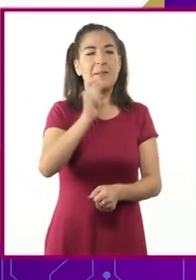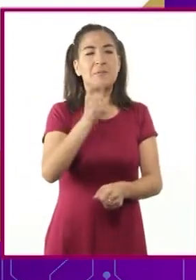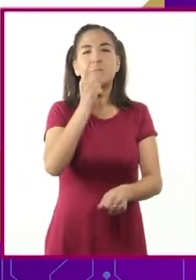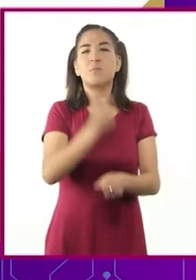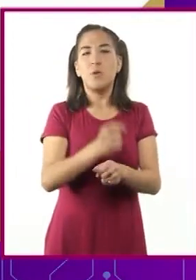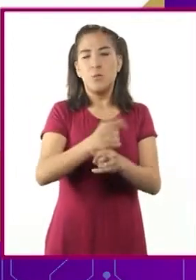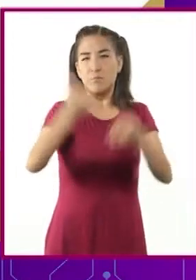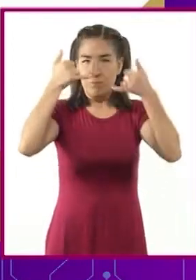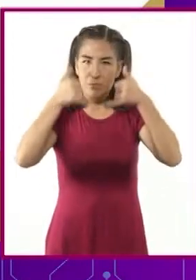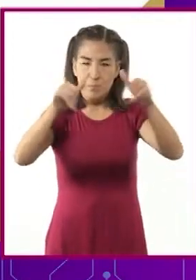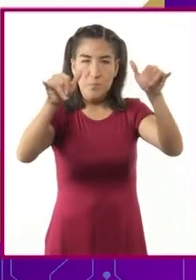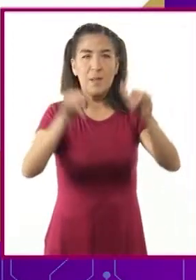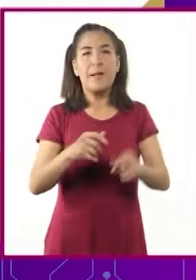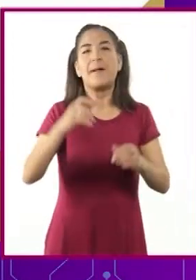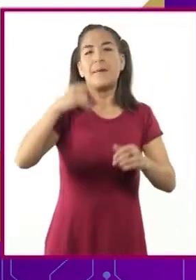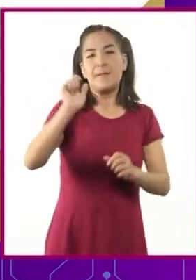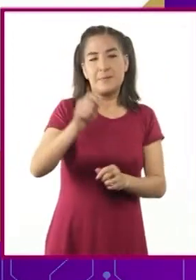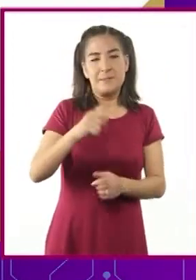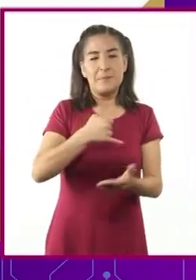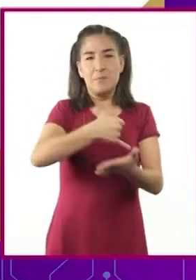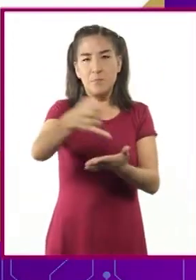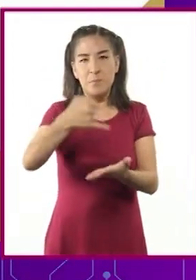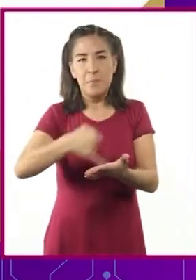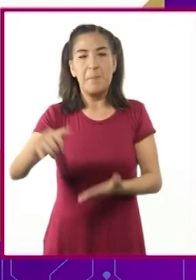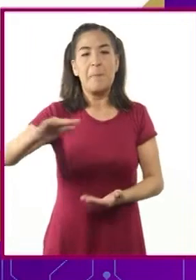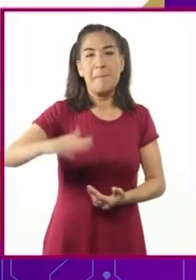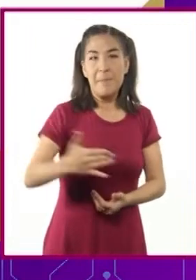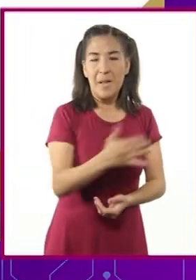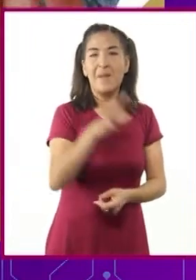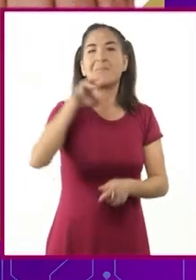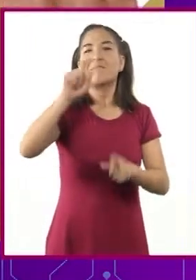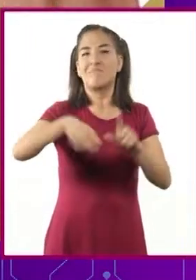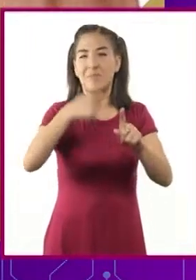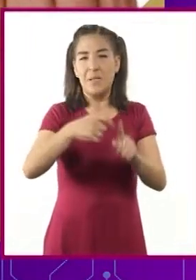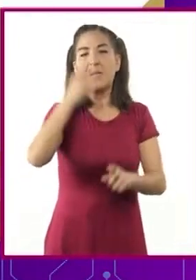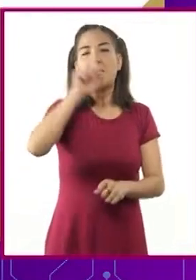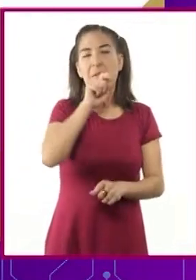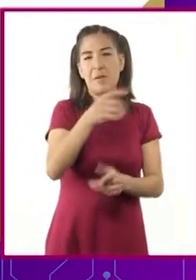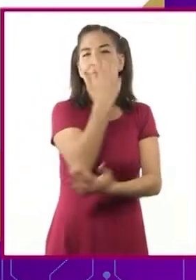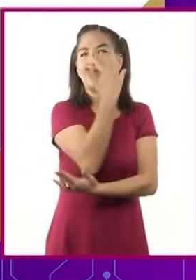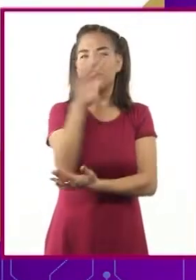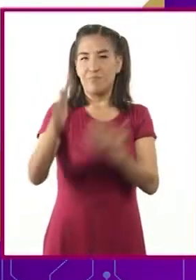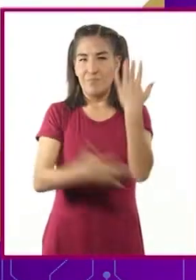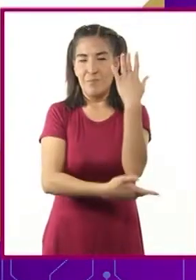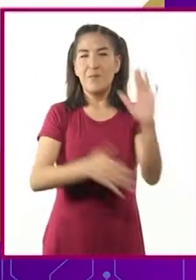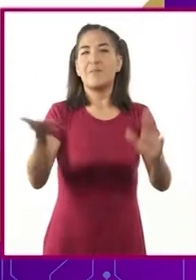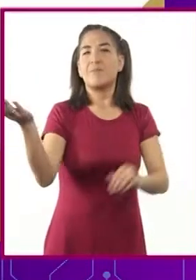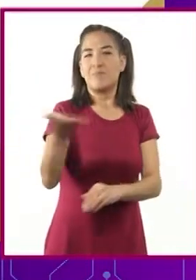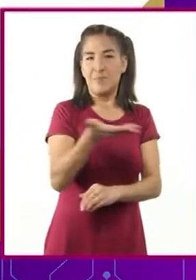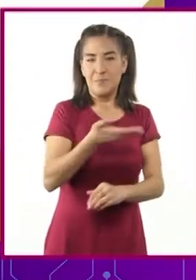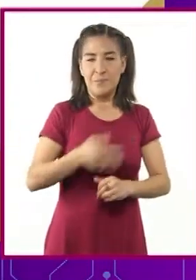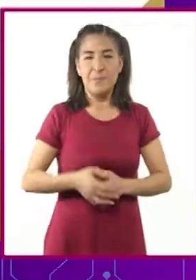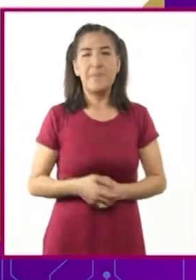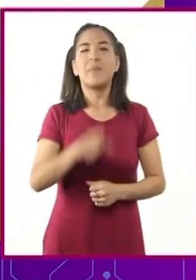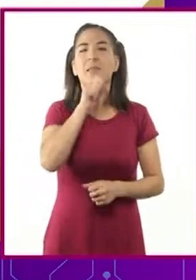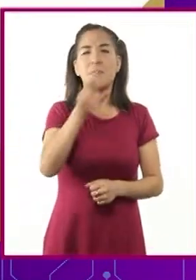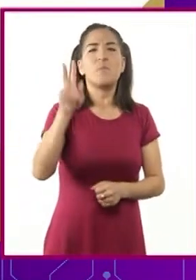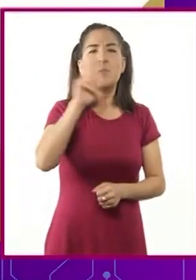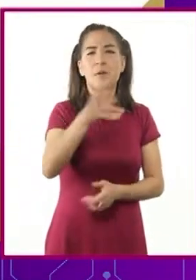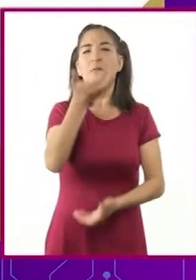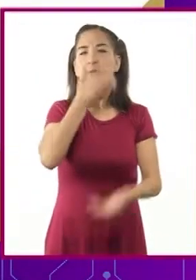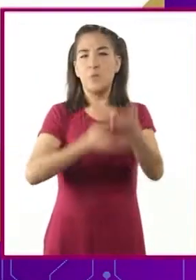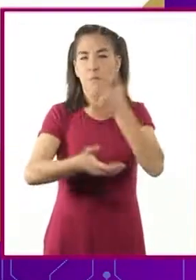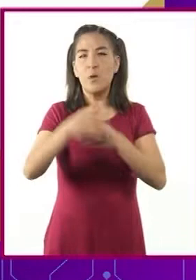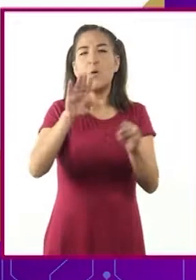la agricultura, ganadería, pesca y uso forestal. Sin embargo, también se observa comercio